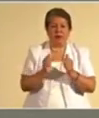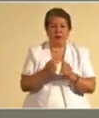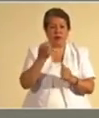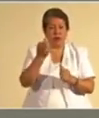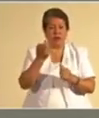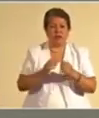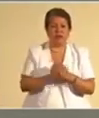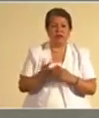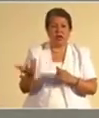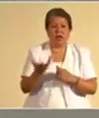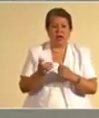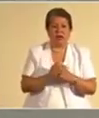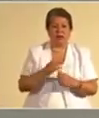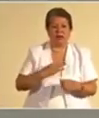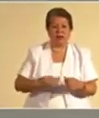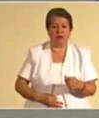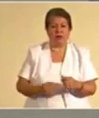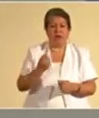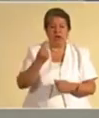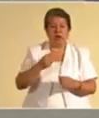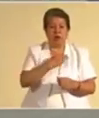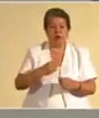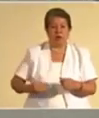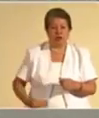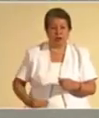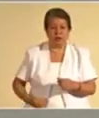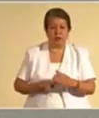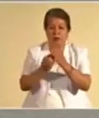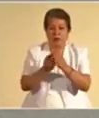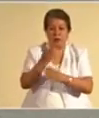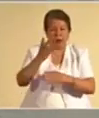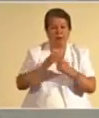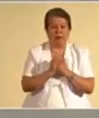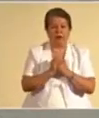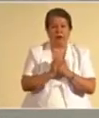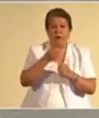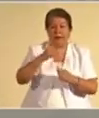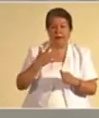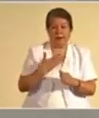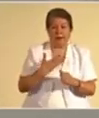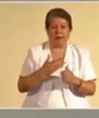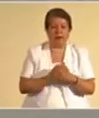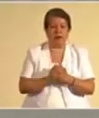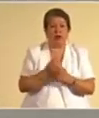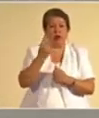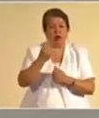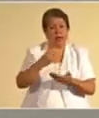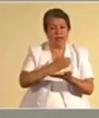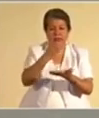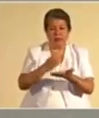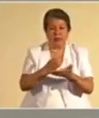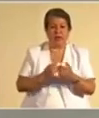esto haremos de Toluca un municipio innovador para tener una